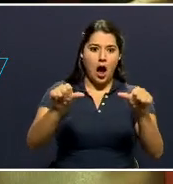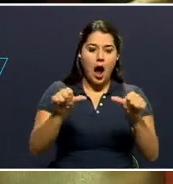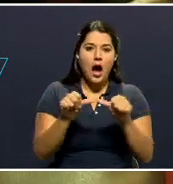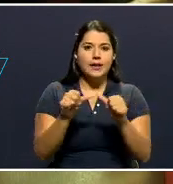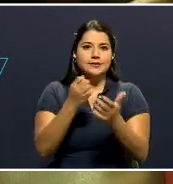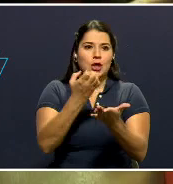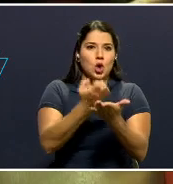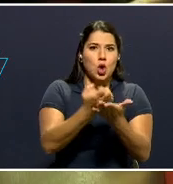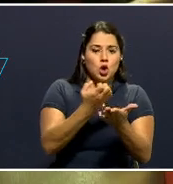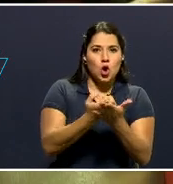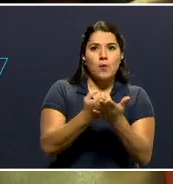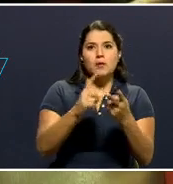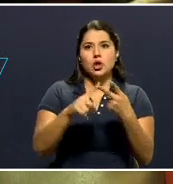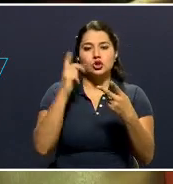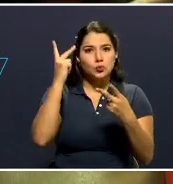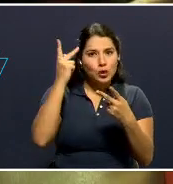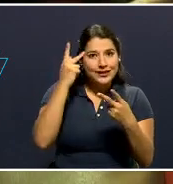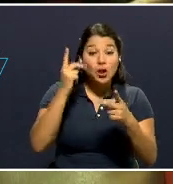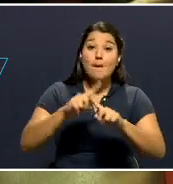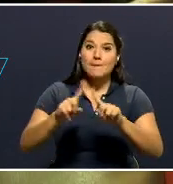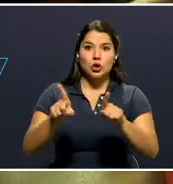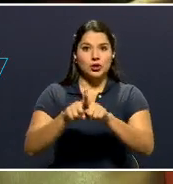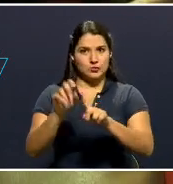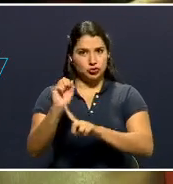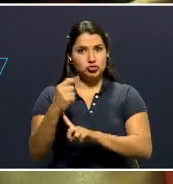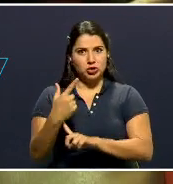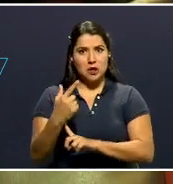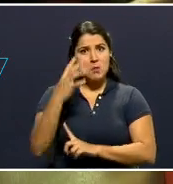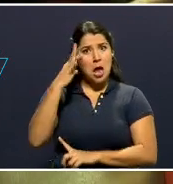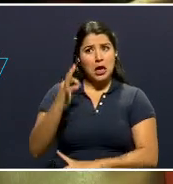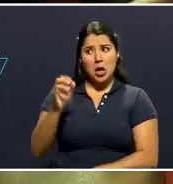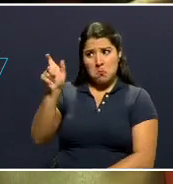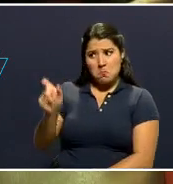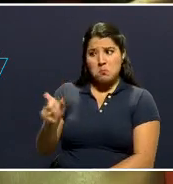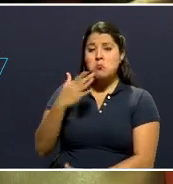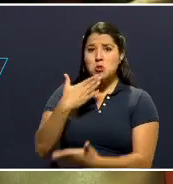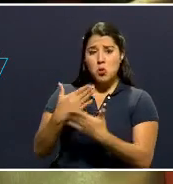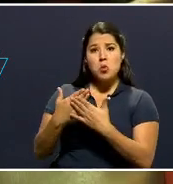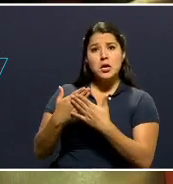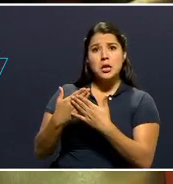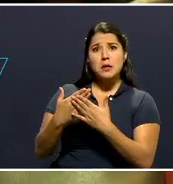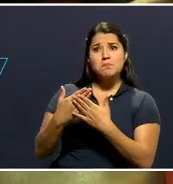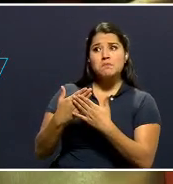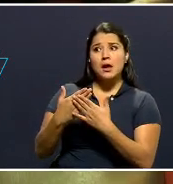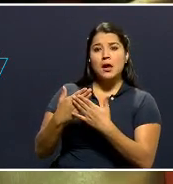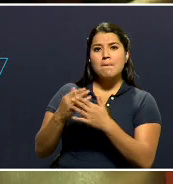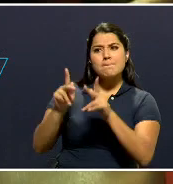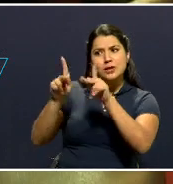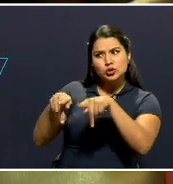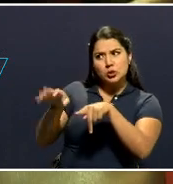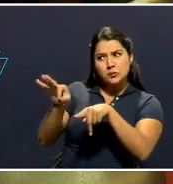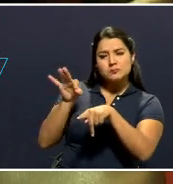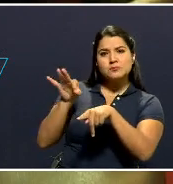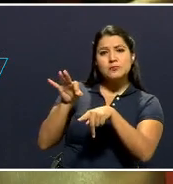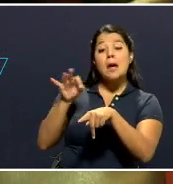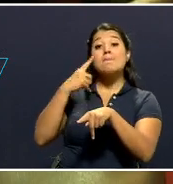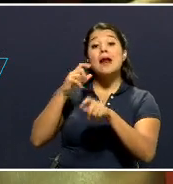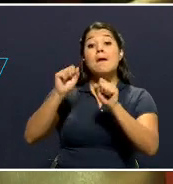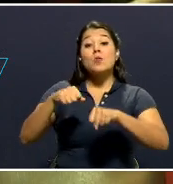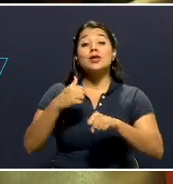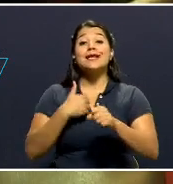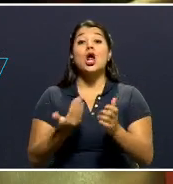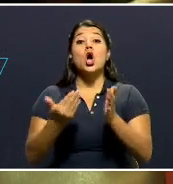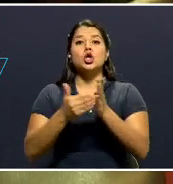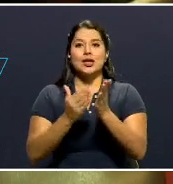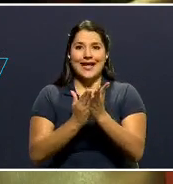sectores sociales. Creo que encuentra una buena llave ahí con doña Silvia Lara para poder tener acceso de nuevo a